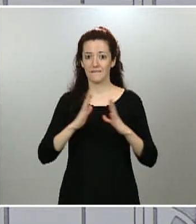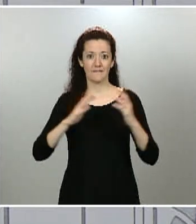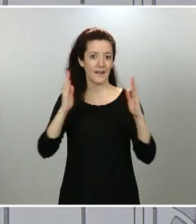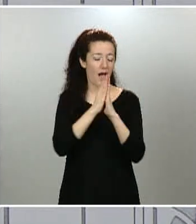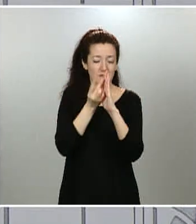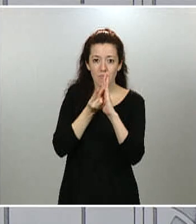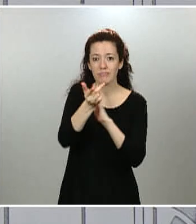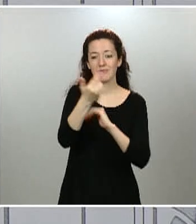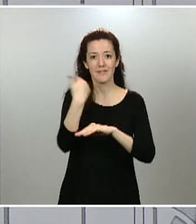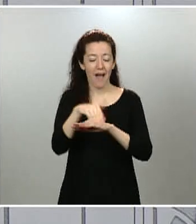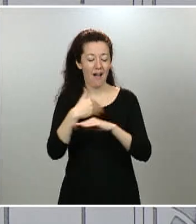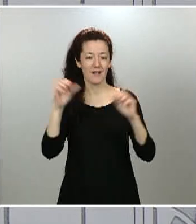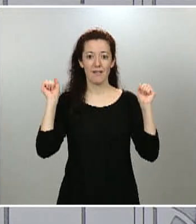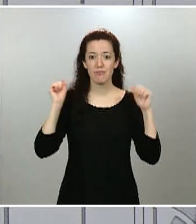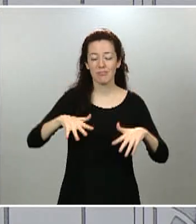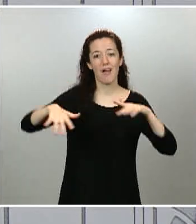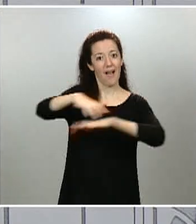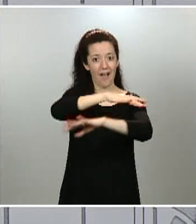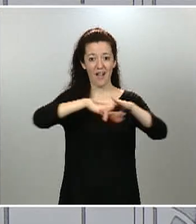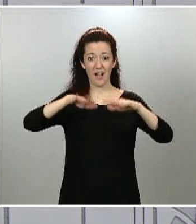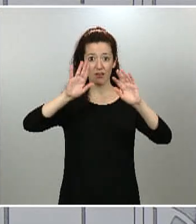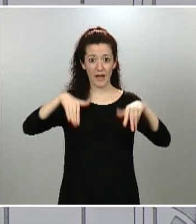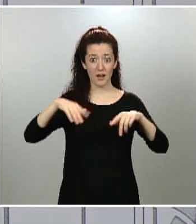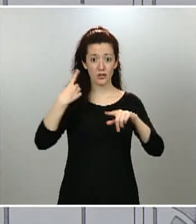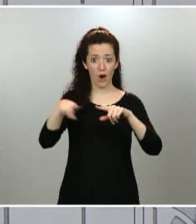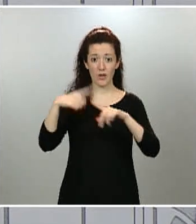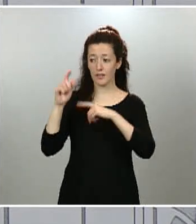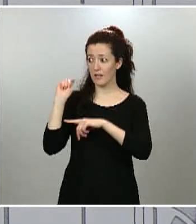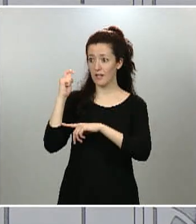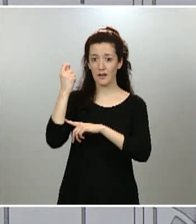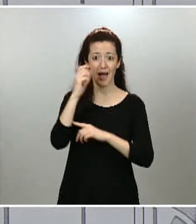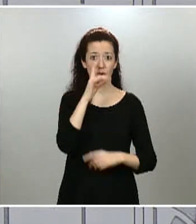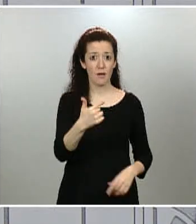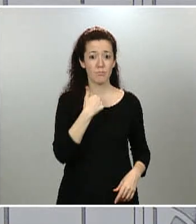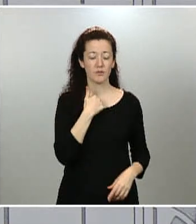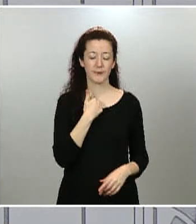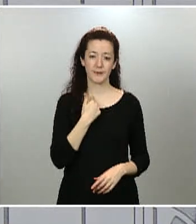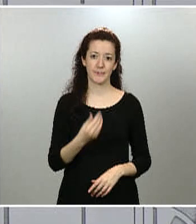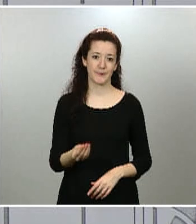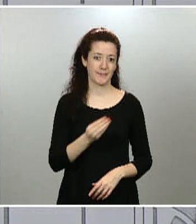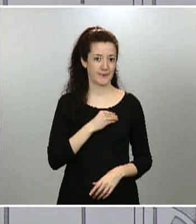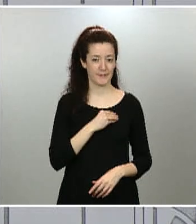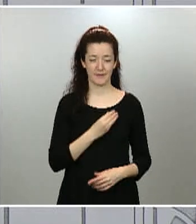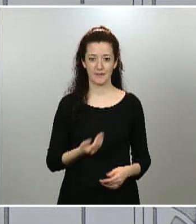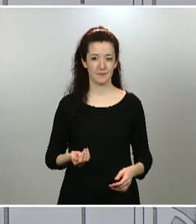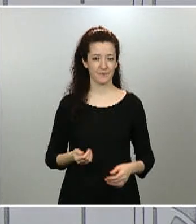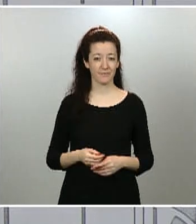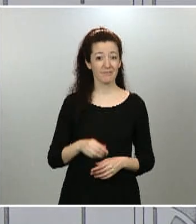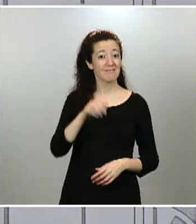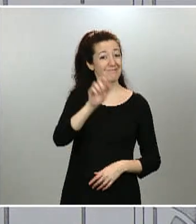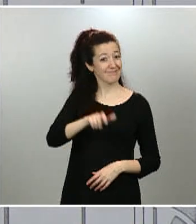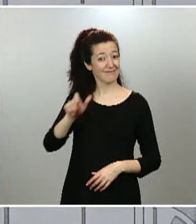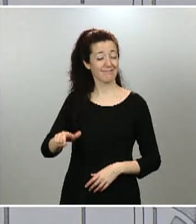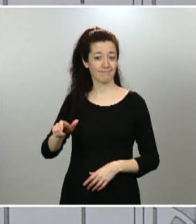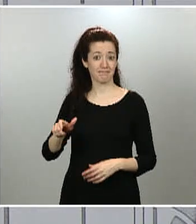todo lo que hemos ganado. Yo creo que entiendo perfectamente que aquellos que no han sufrido el coronavirus, que no lo han vivido a su